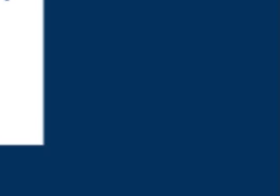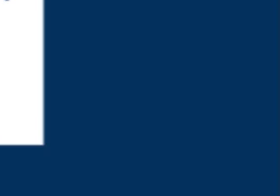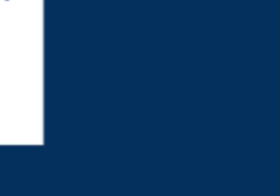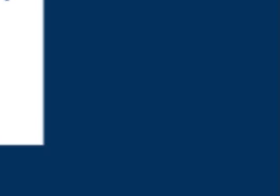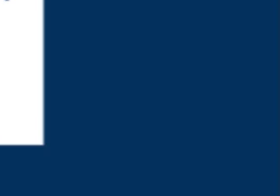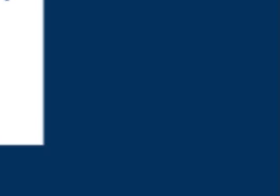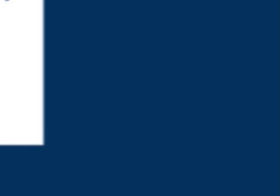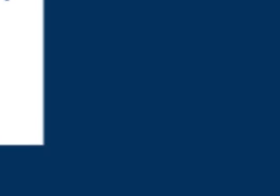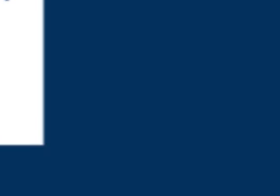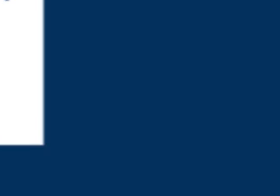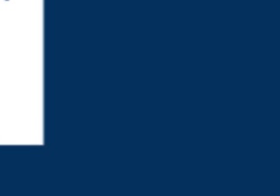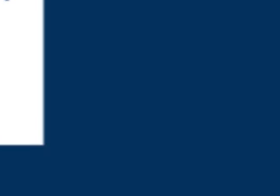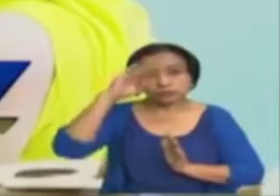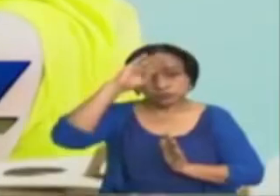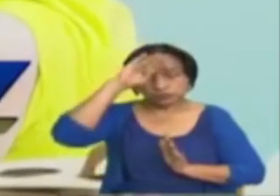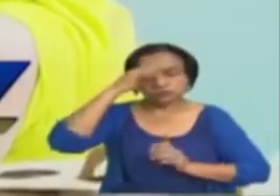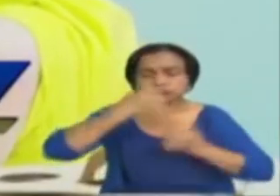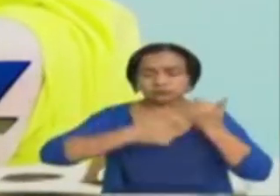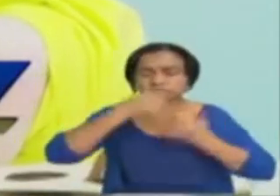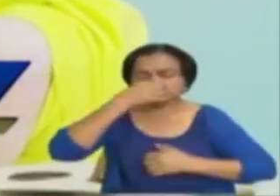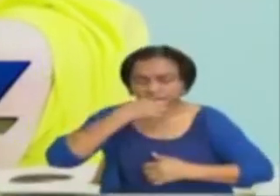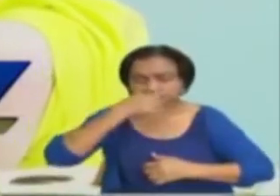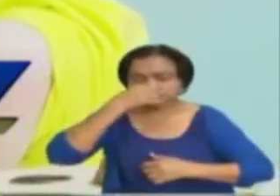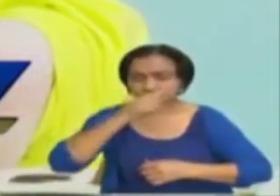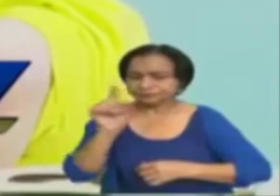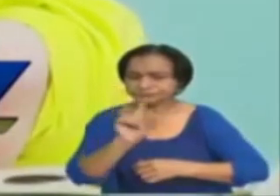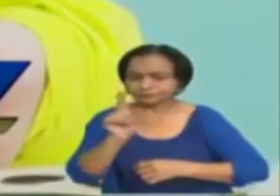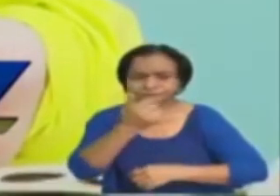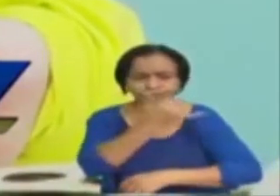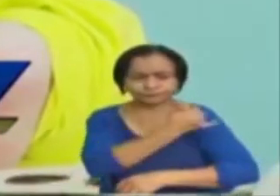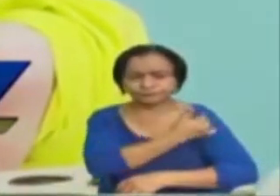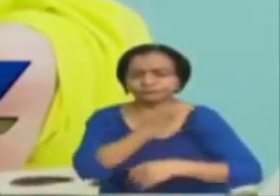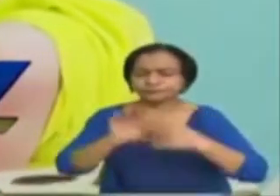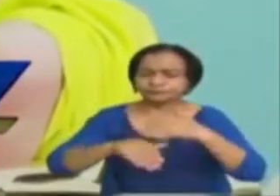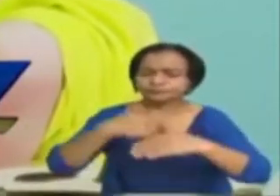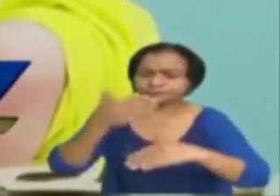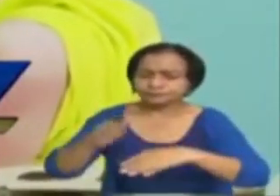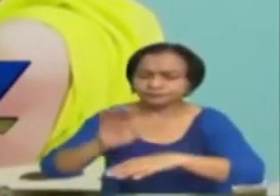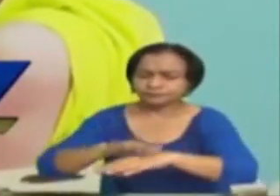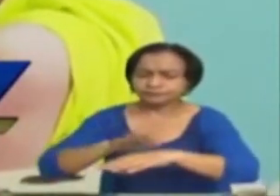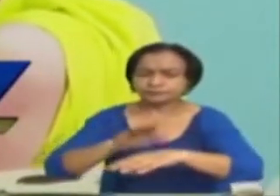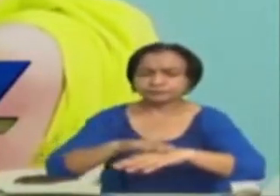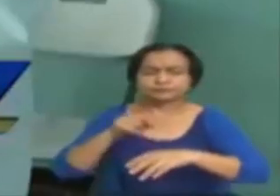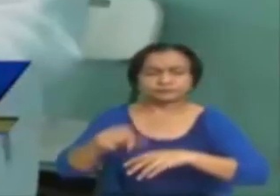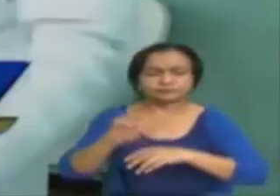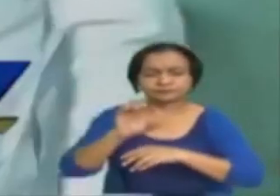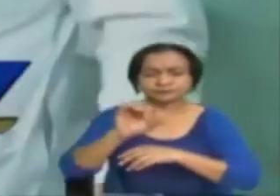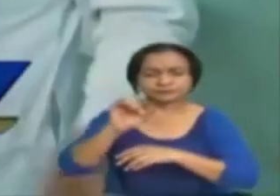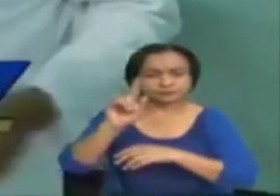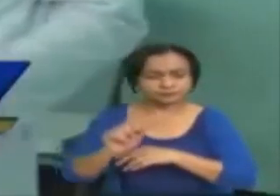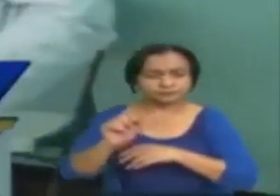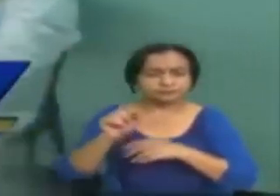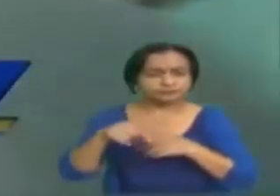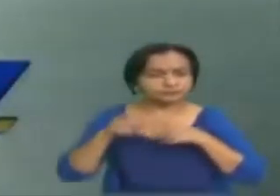Rugama, también en la Clínica Médica Previsional. Y nos preparamos para seguir en León, en